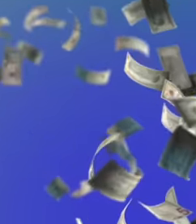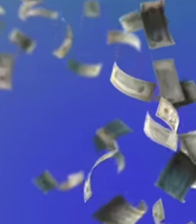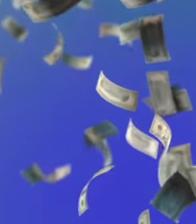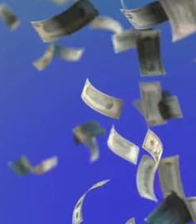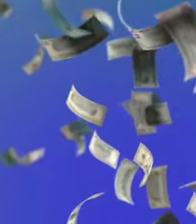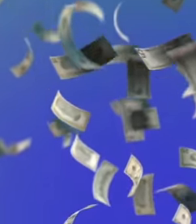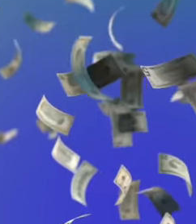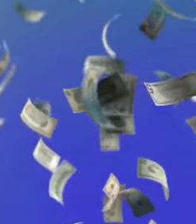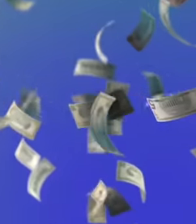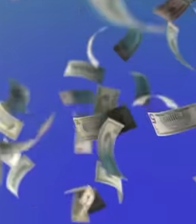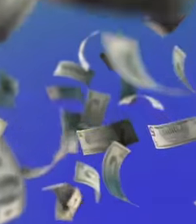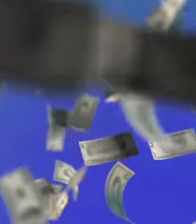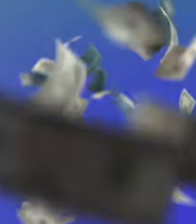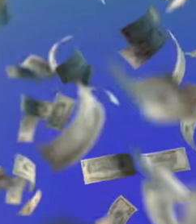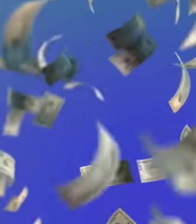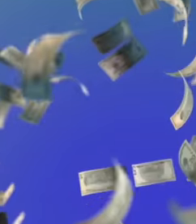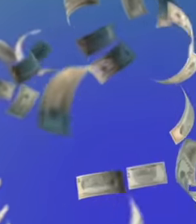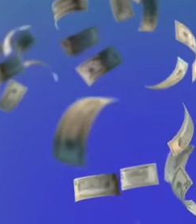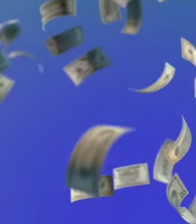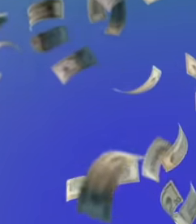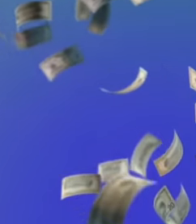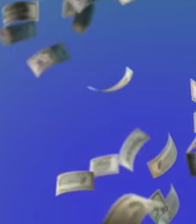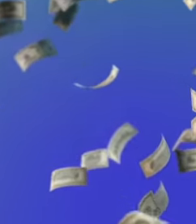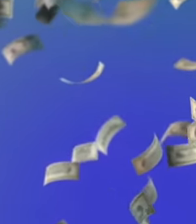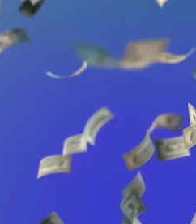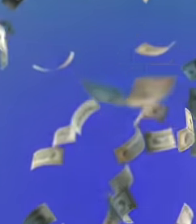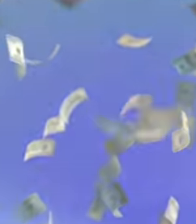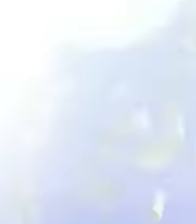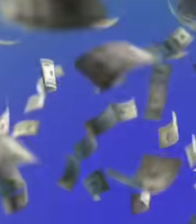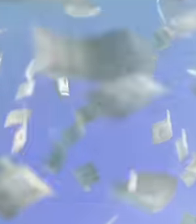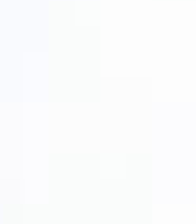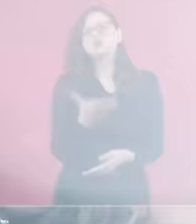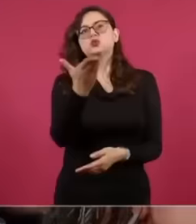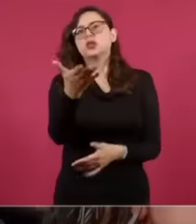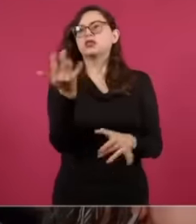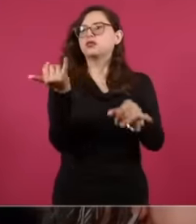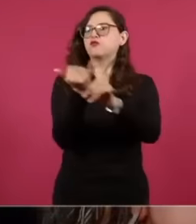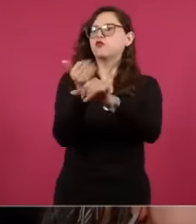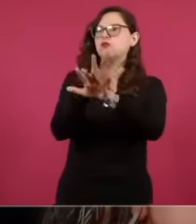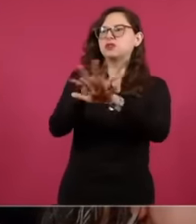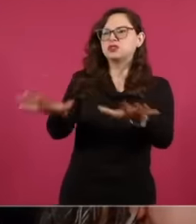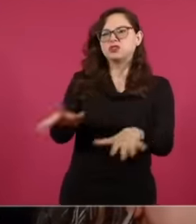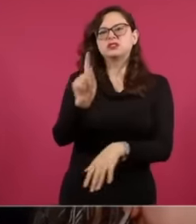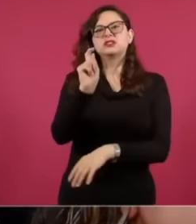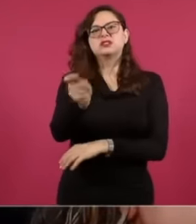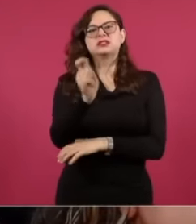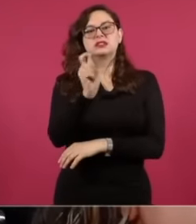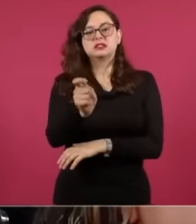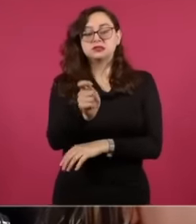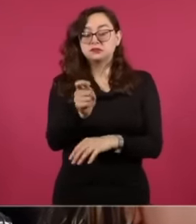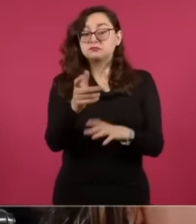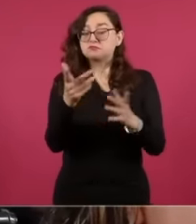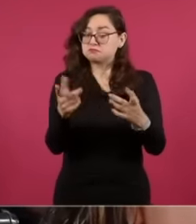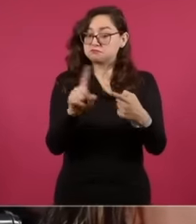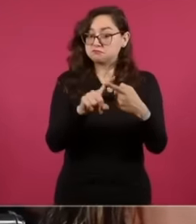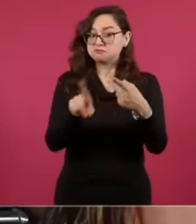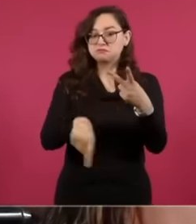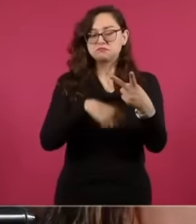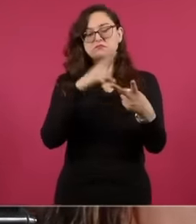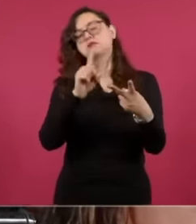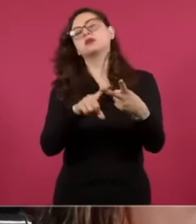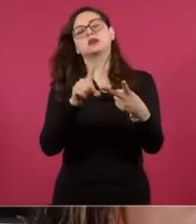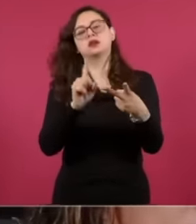Y si me hace favor, también la posibilidad de que pudieran venir